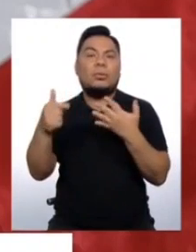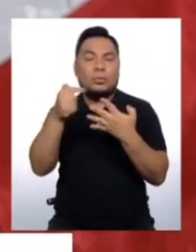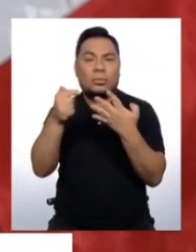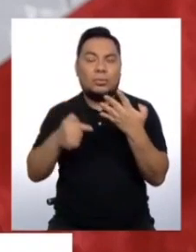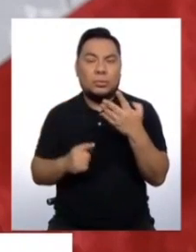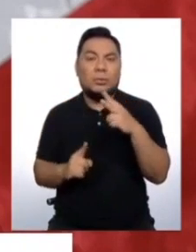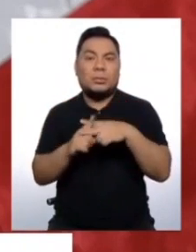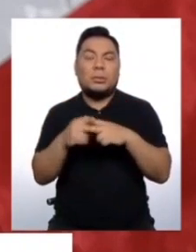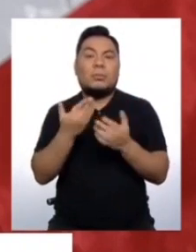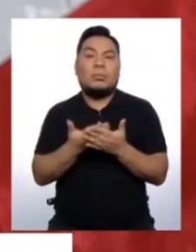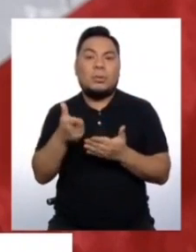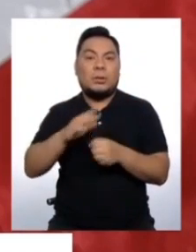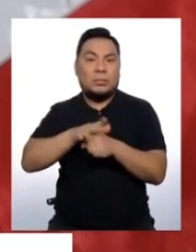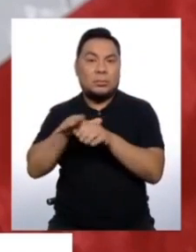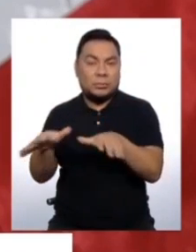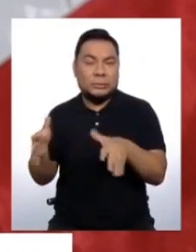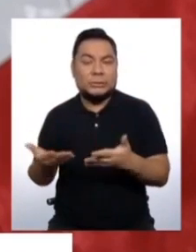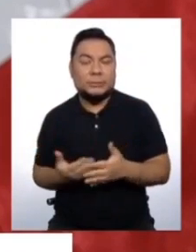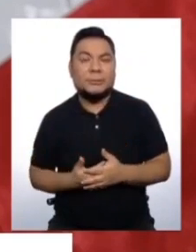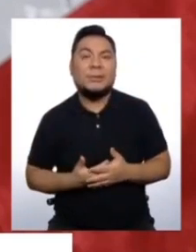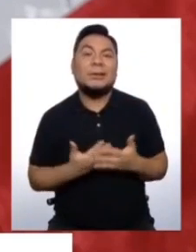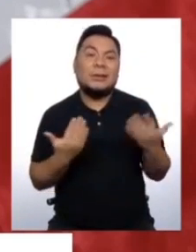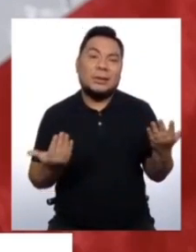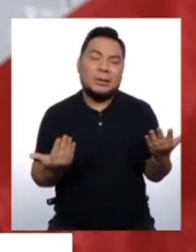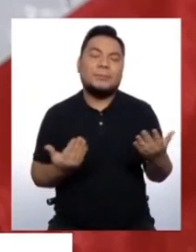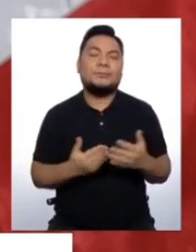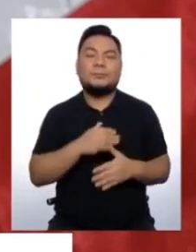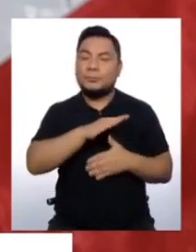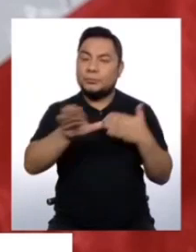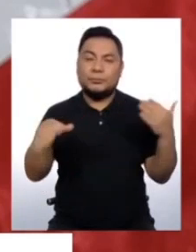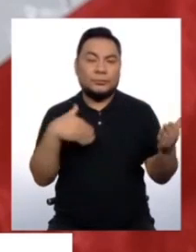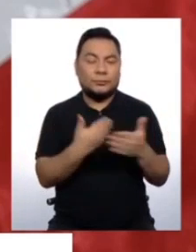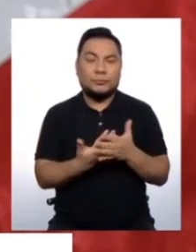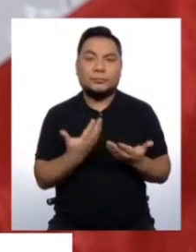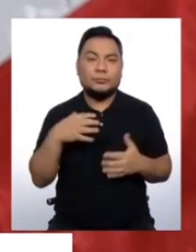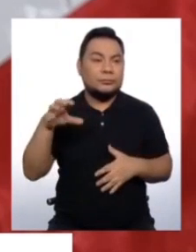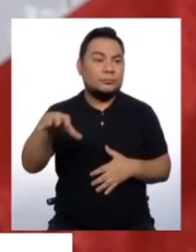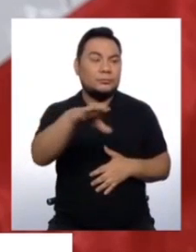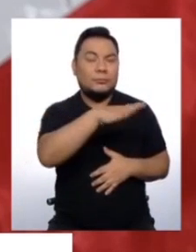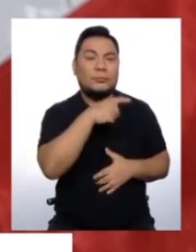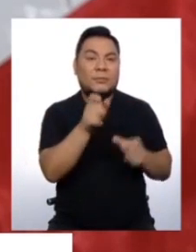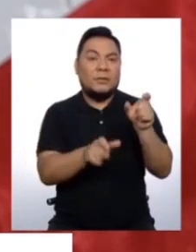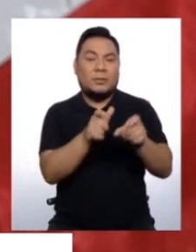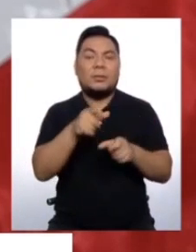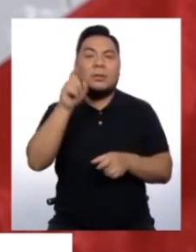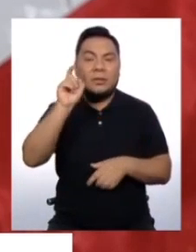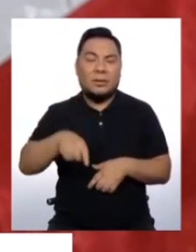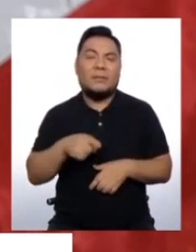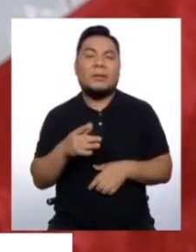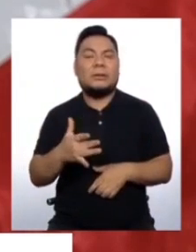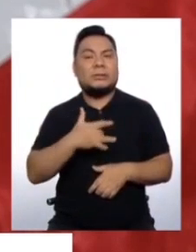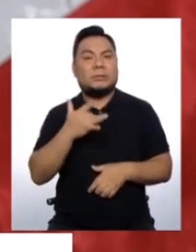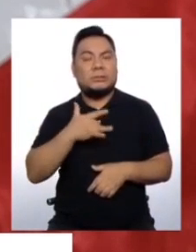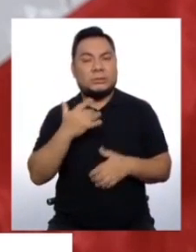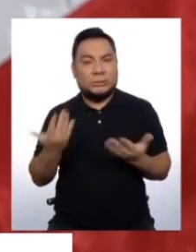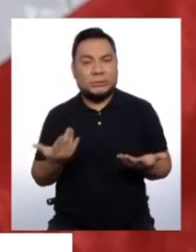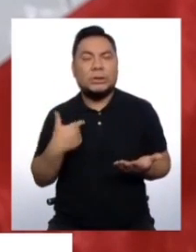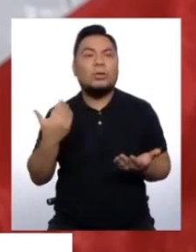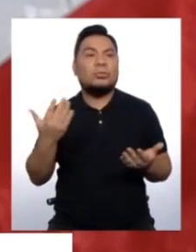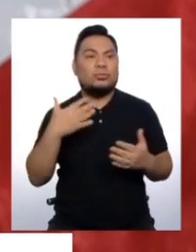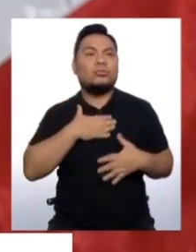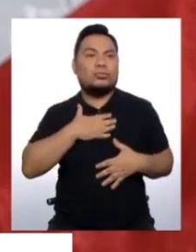que nos propone este virus. Y a efecto de ello, todas las instituciones, así como los ciudadanos, debemos sentirnos